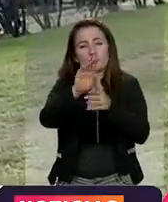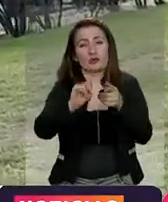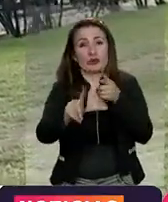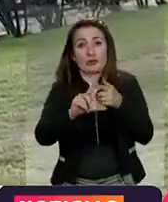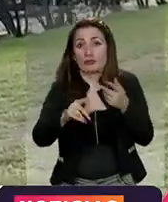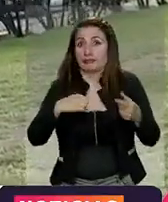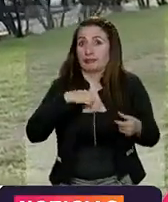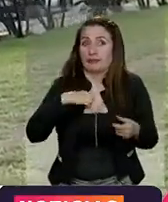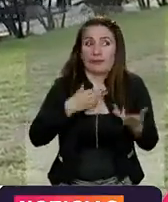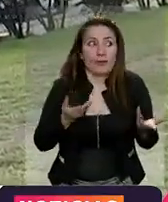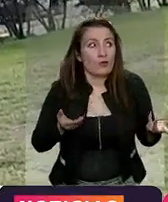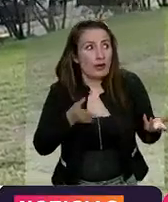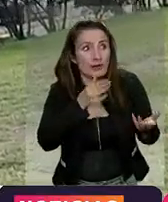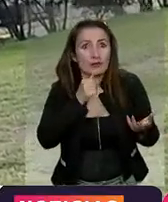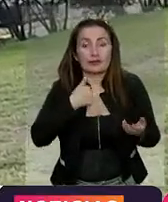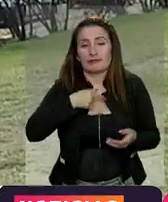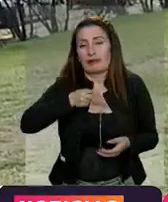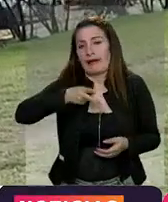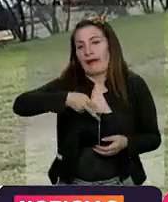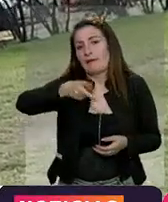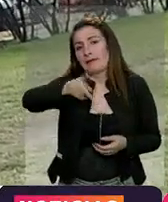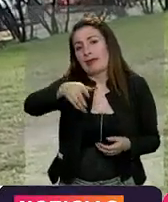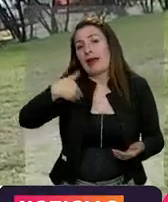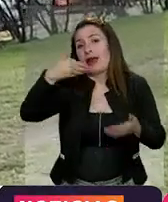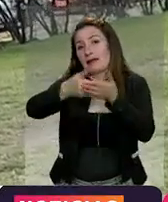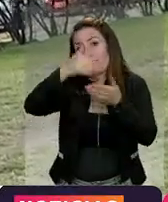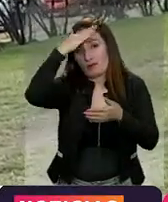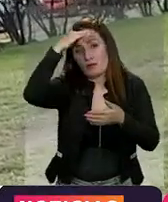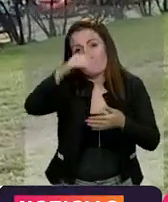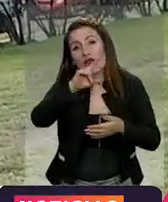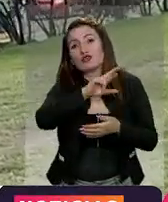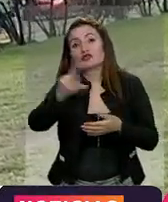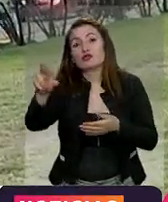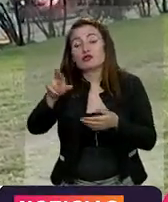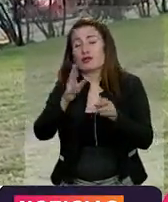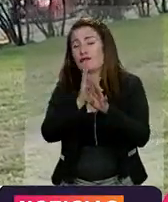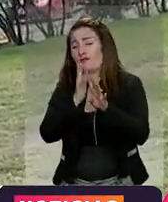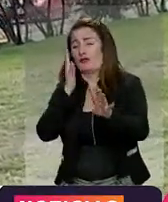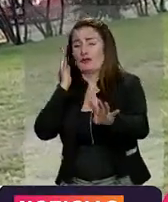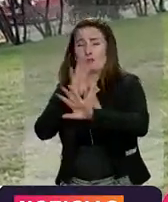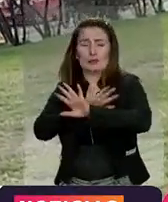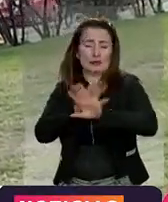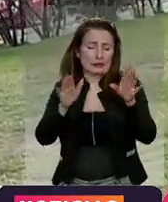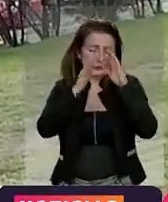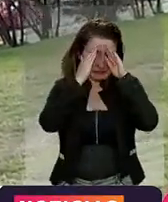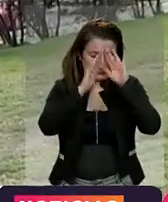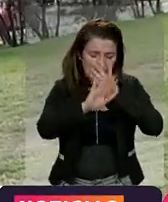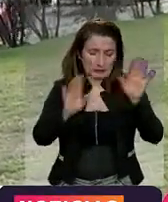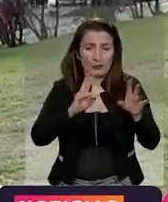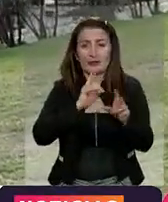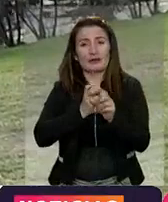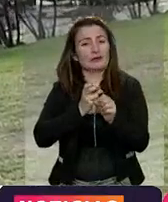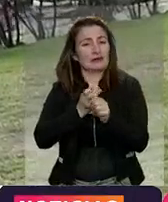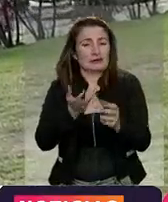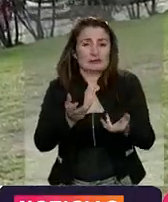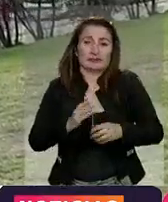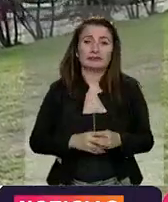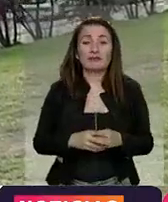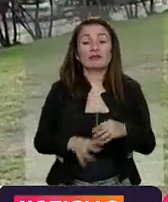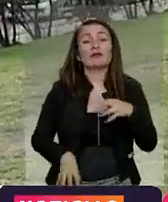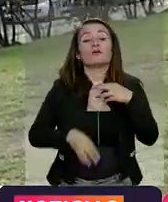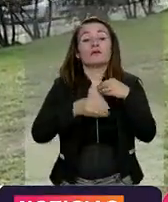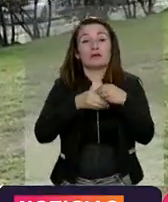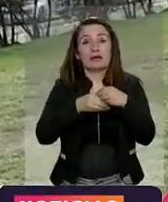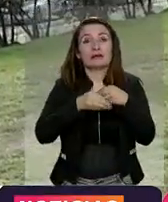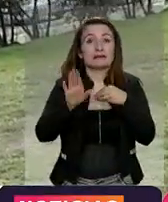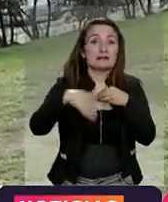tenemos ninguna estación, nos toca caminar hasta el Portal Sur, además de las filas interminables que se hacen en el Portal Sur. Y por supuesto, pues